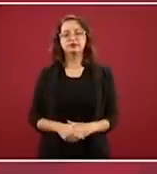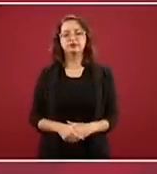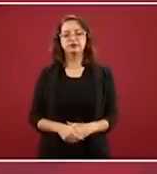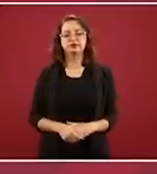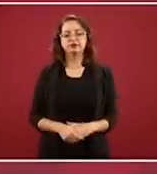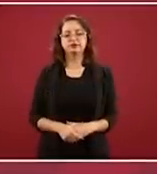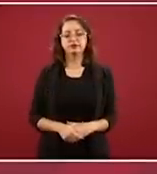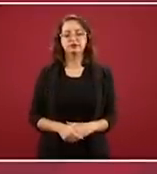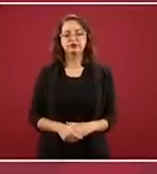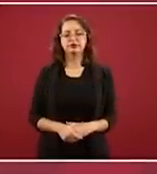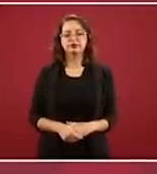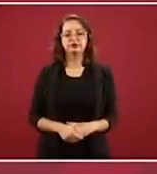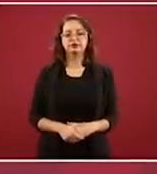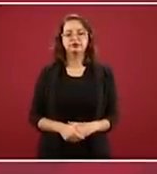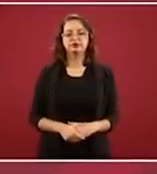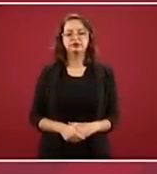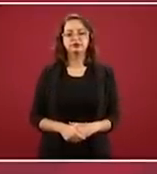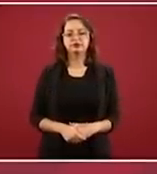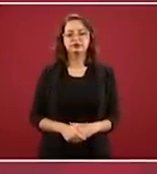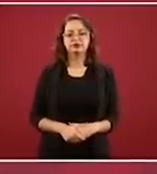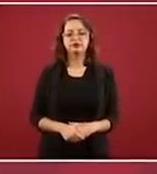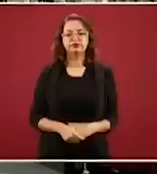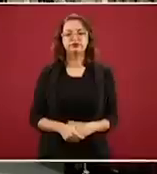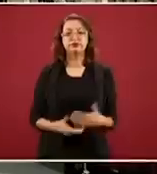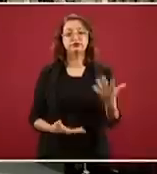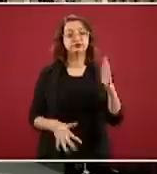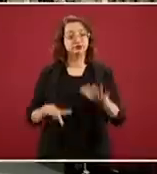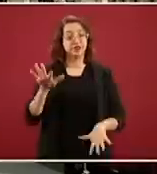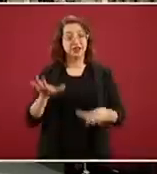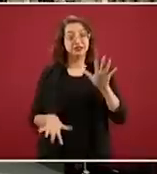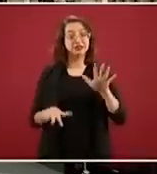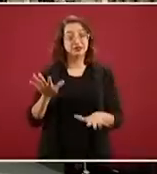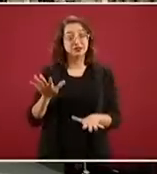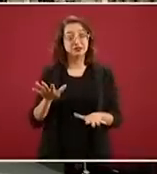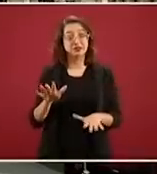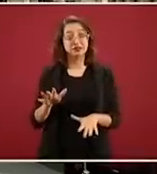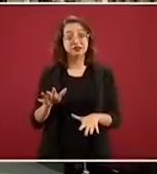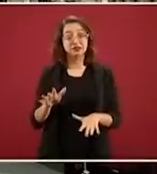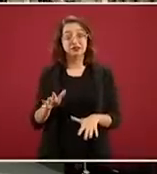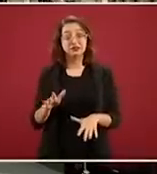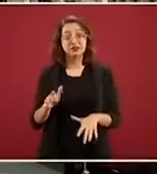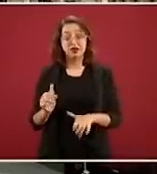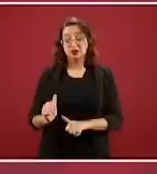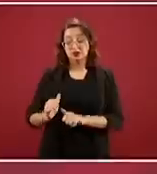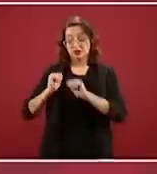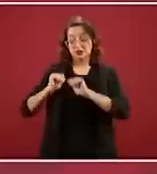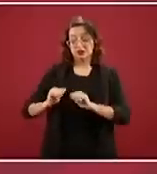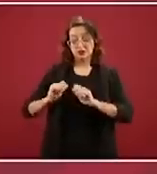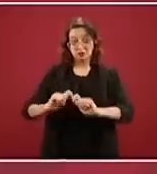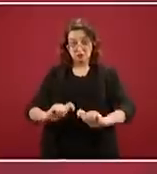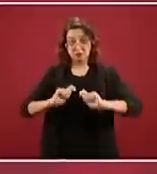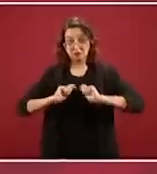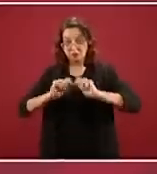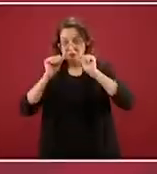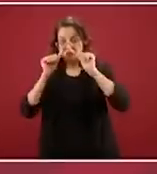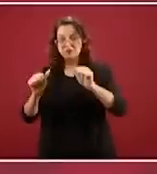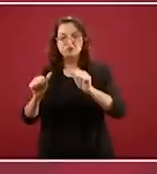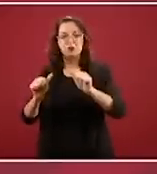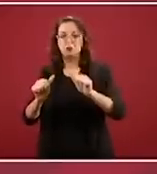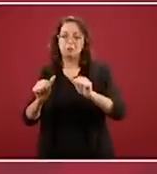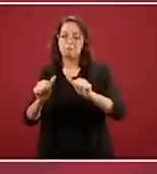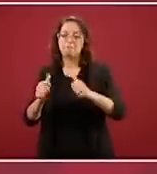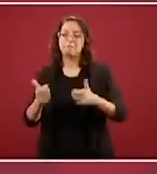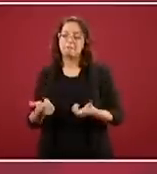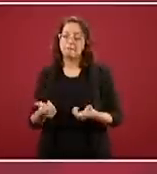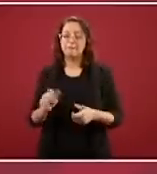Y hay veces que no se atiende de manera directa. La otra cuestión es revisar